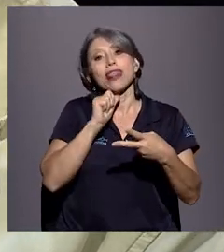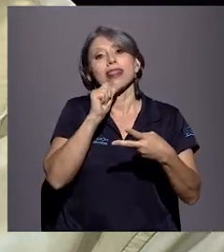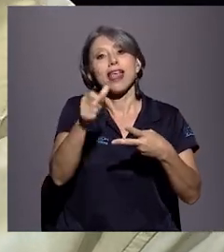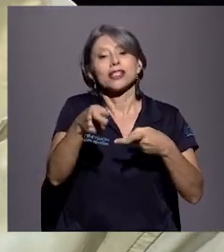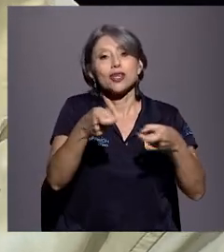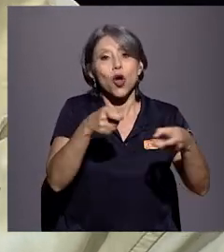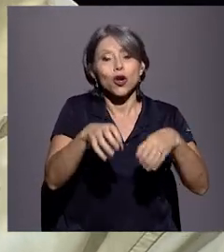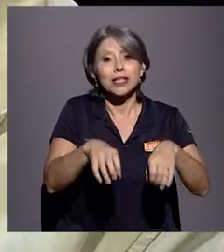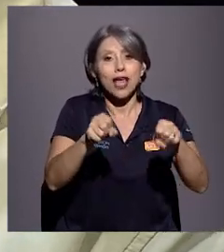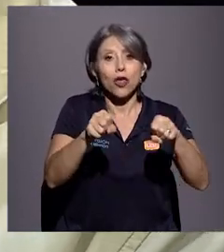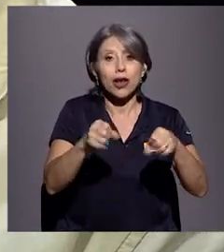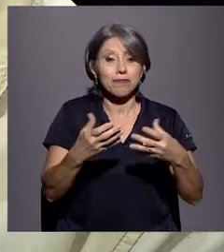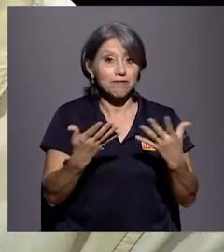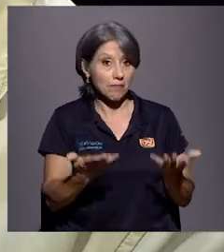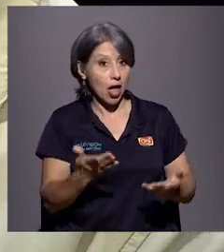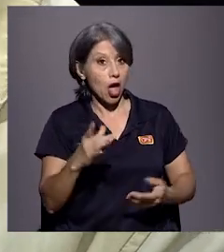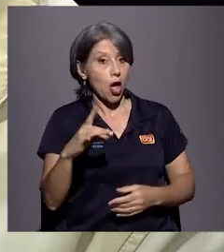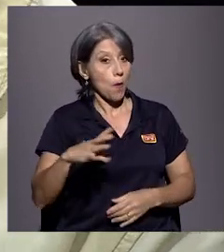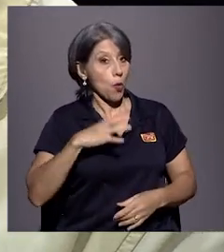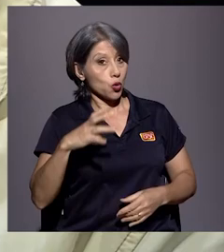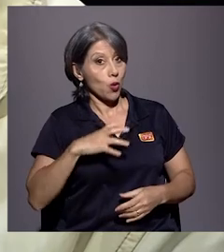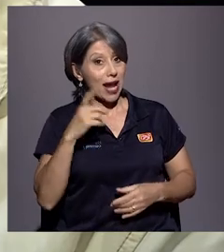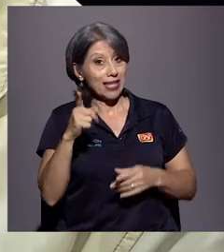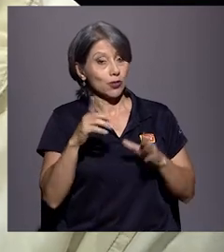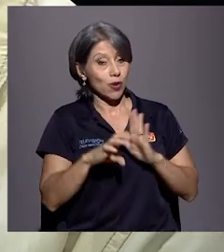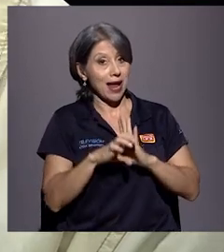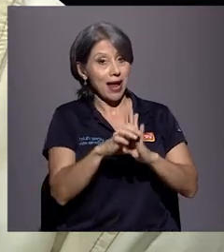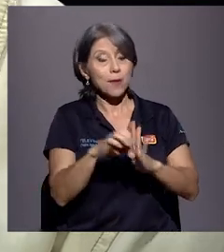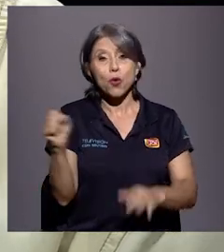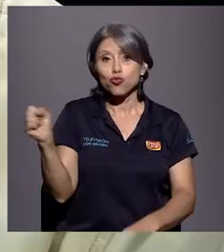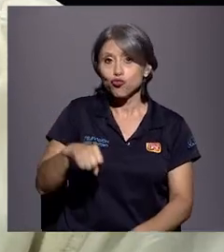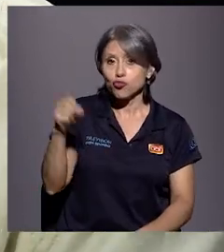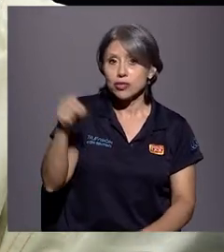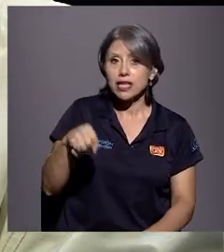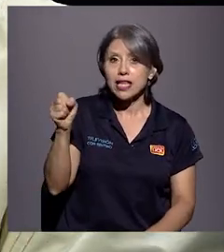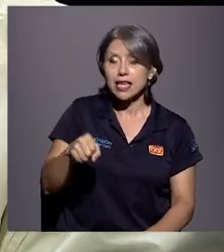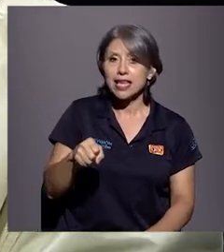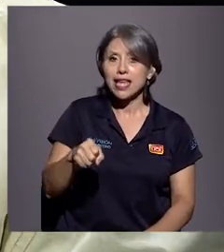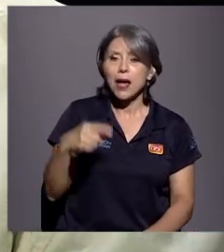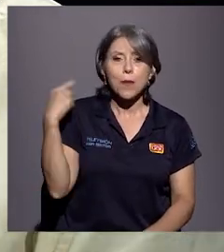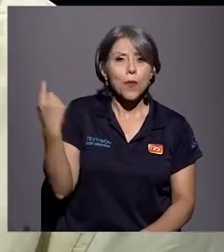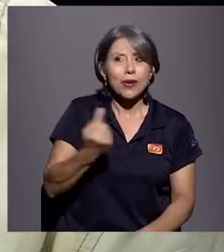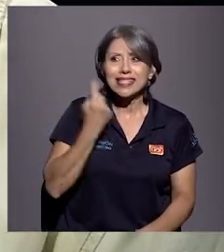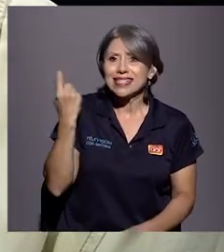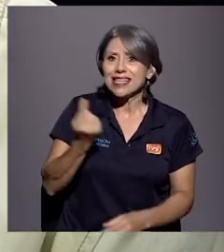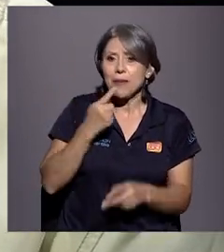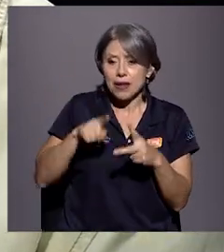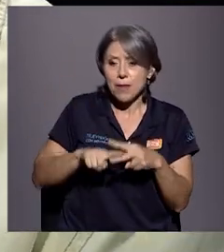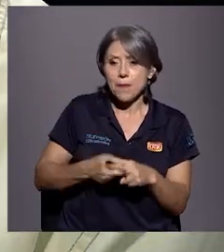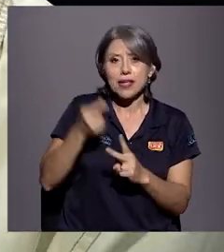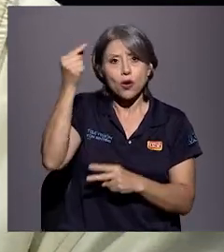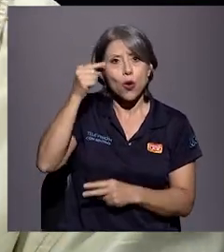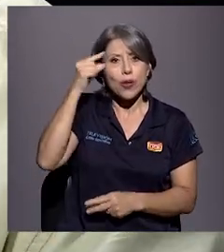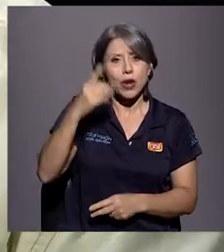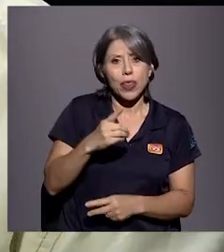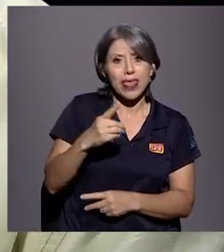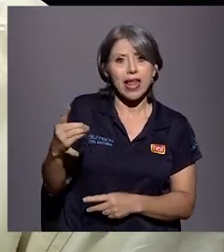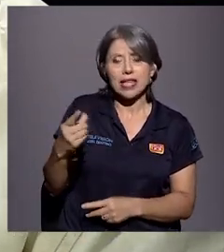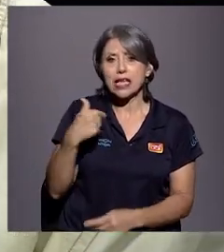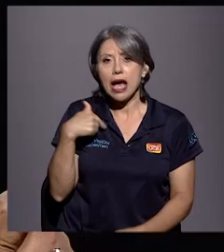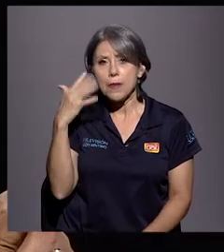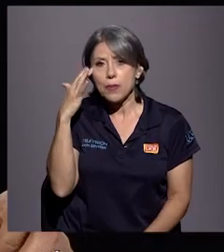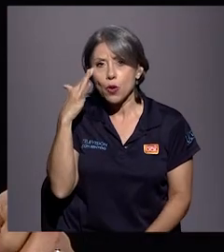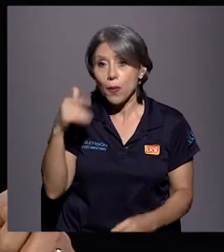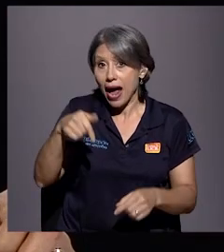por acaso. Bolsonaro es un claro ejemplo de eso. Sí, es un grande ejemplo de esto. Y por eso es que siempre que entra un gobierno de derecha, eso me